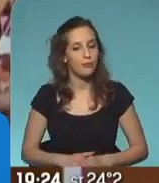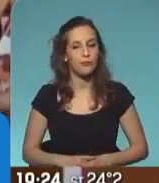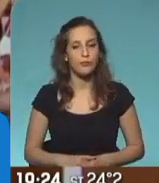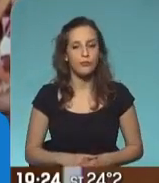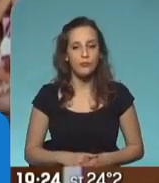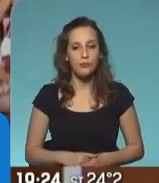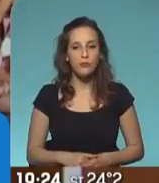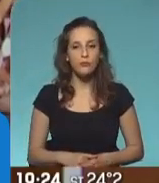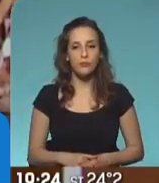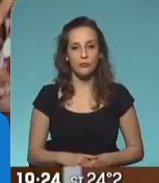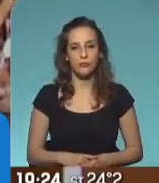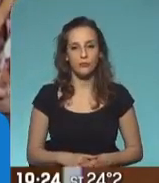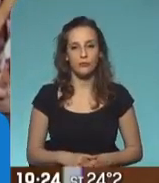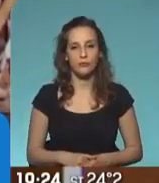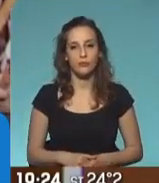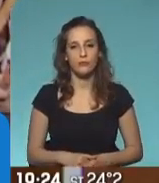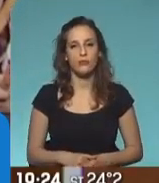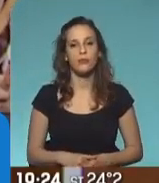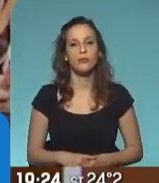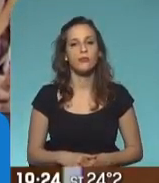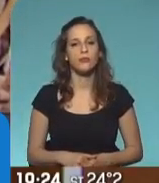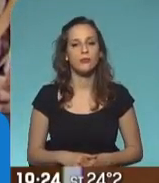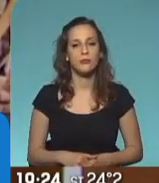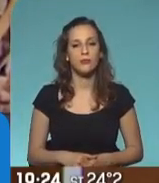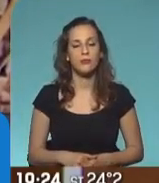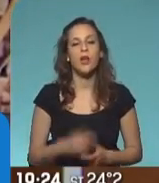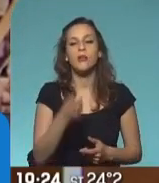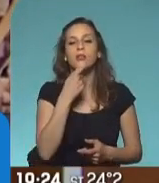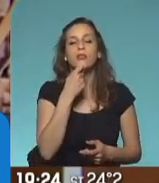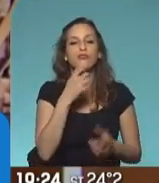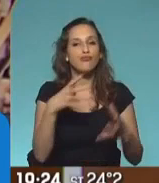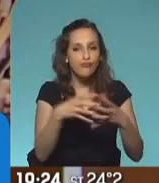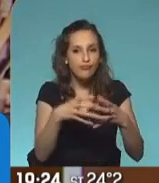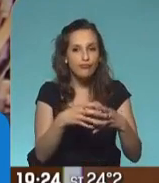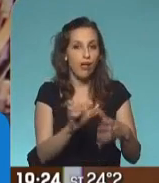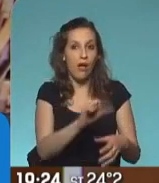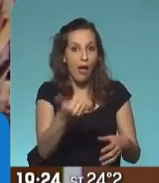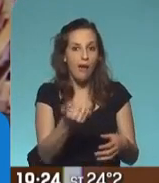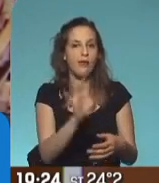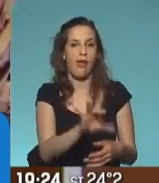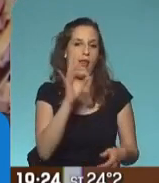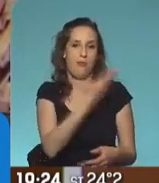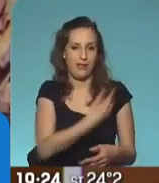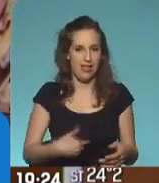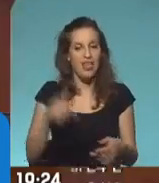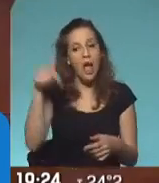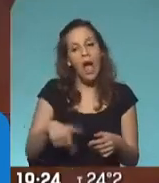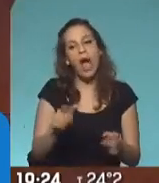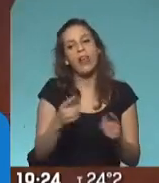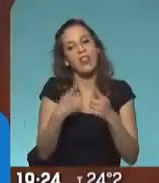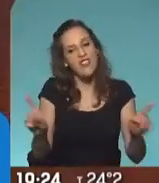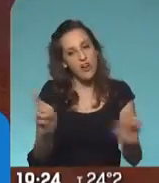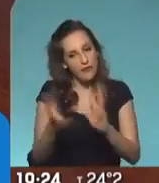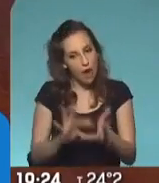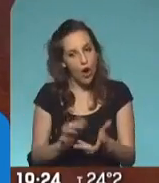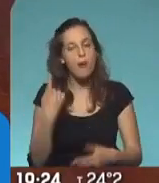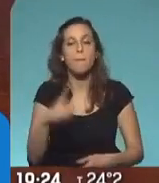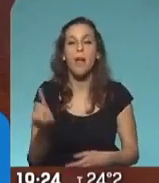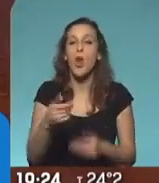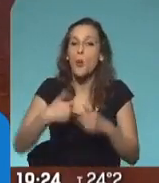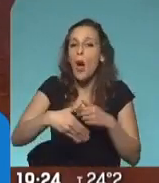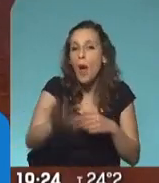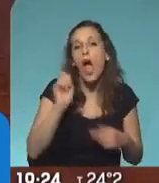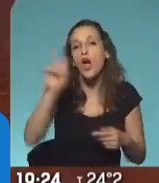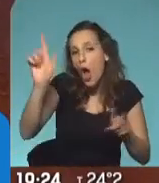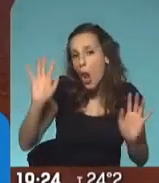el partido o la fuerza política que tiene más votos elige el presidente. Aquí es más complejo, pero todo indica que se va a lograr y